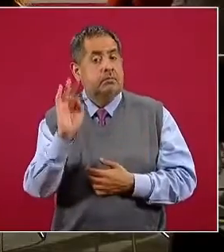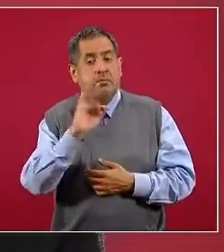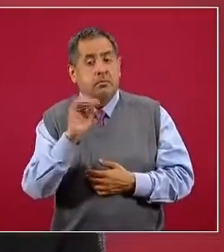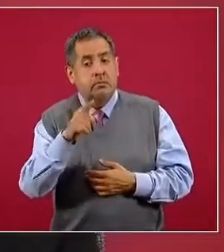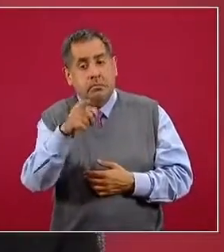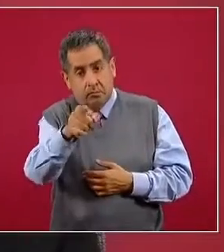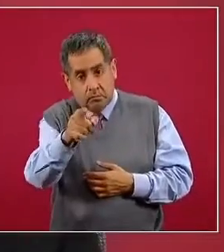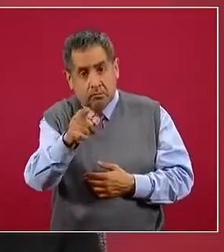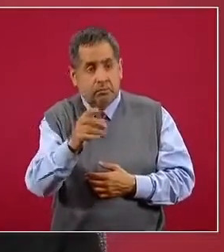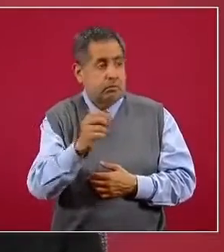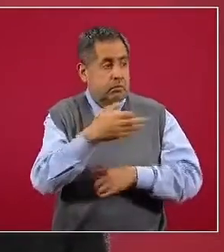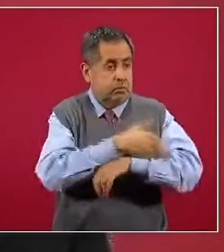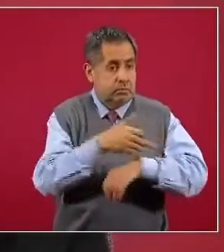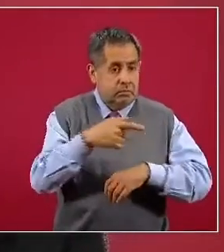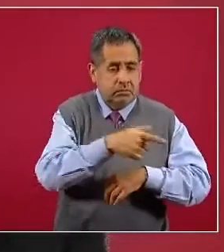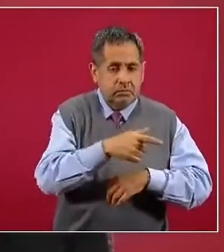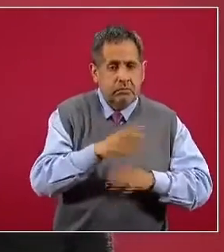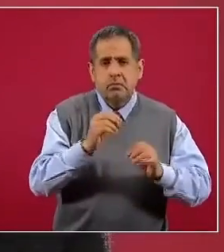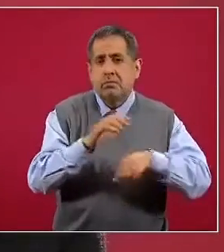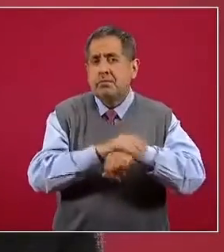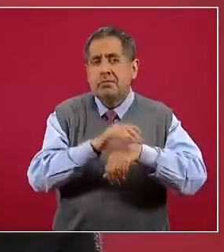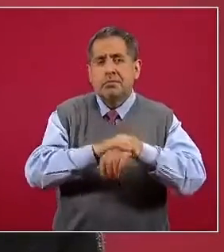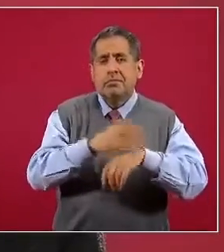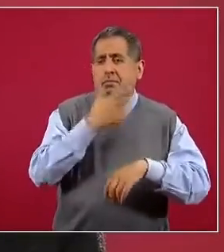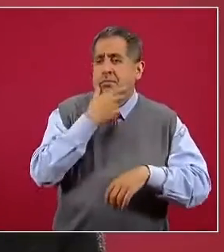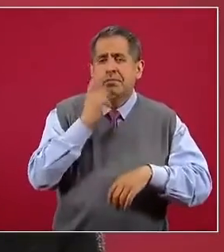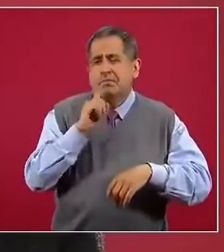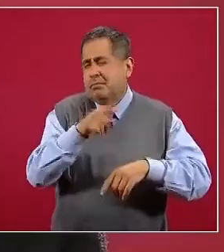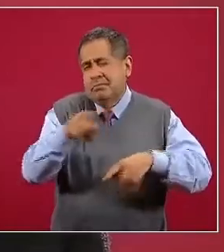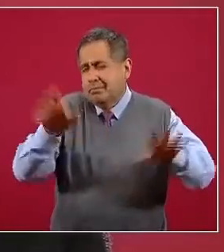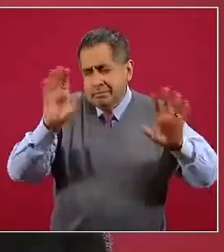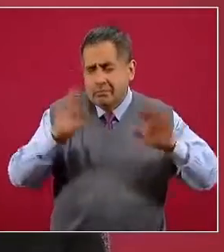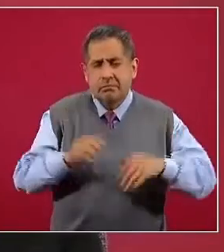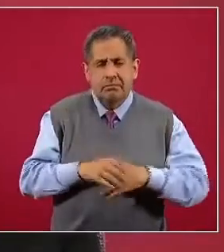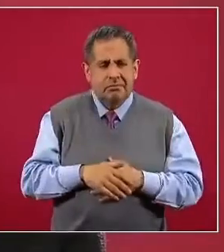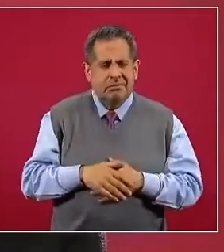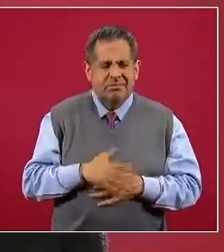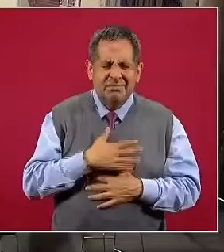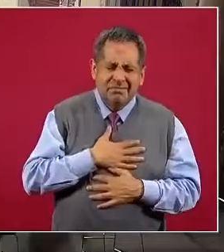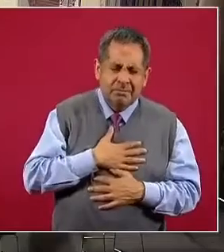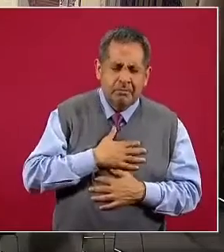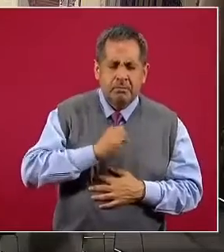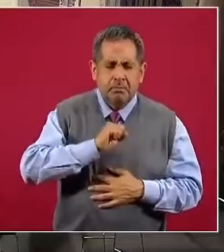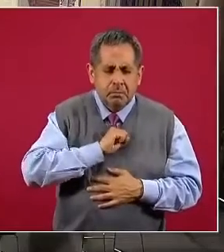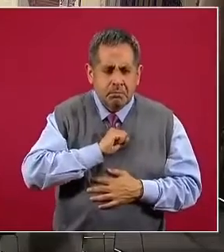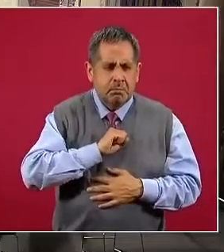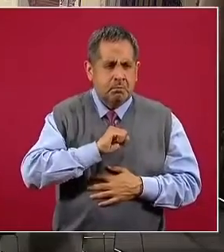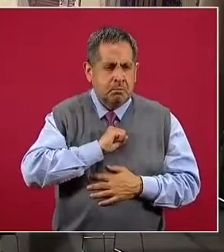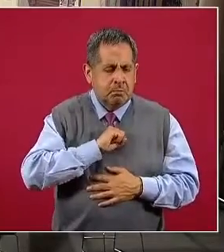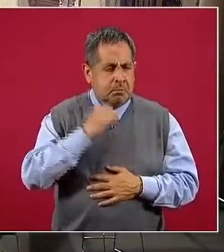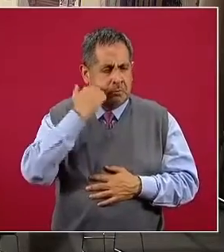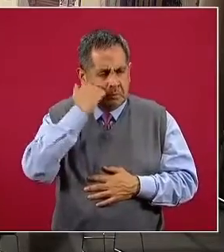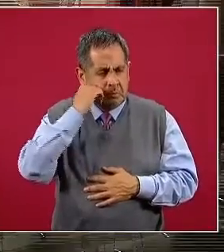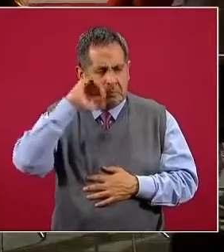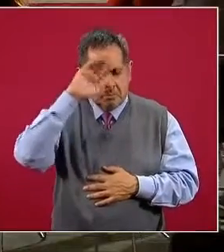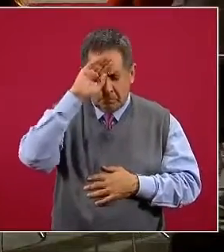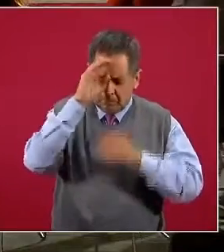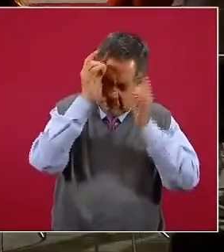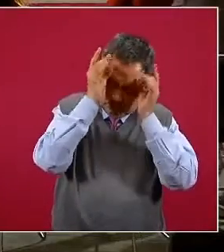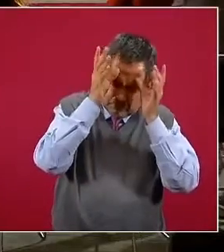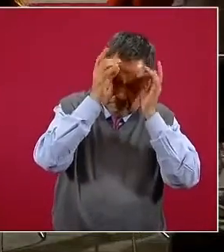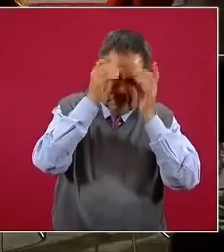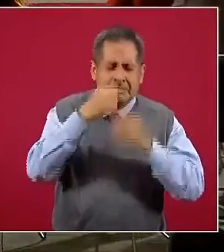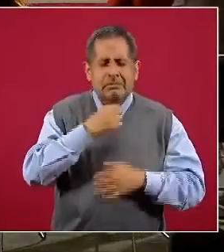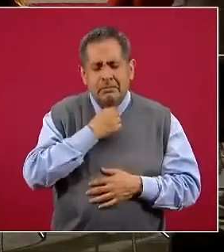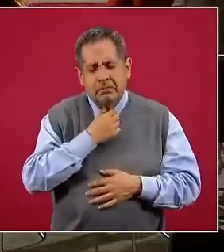o su familiar llegara a presentar, o sus amigos y amigas llegaran a presentar tos, fiebre, dolor de cabeza, dolor de